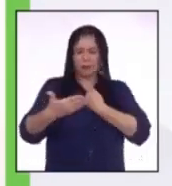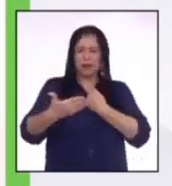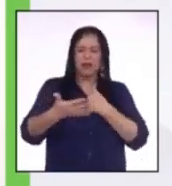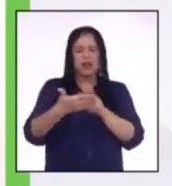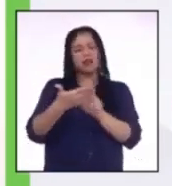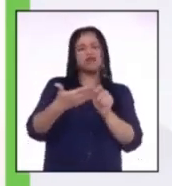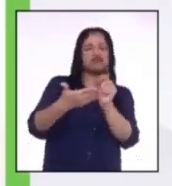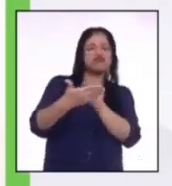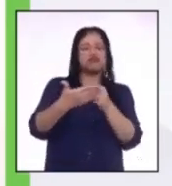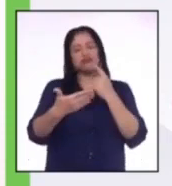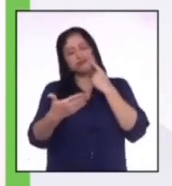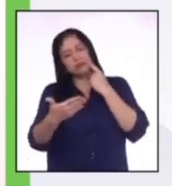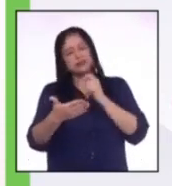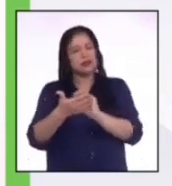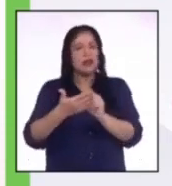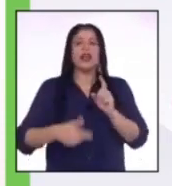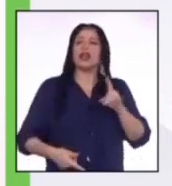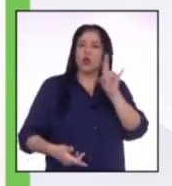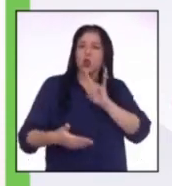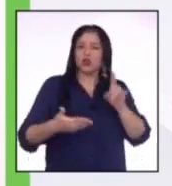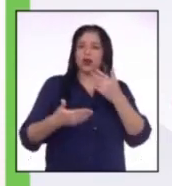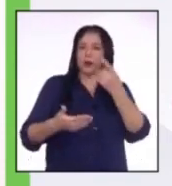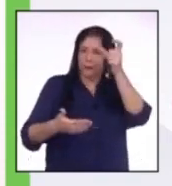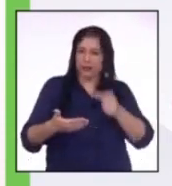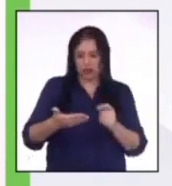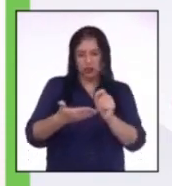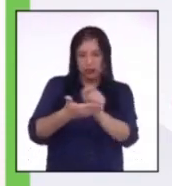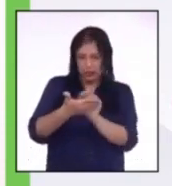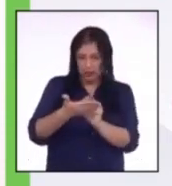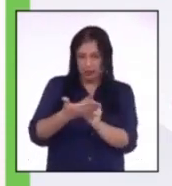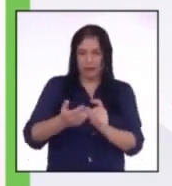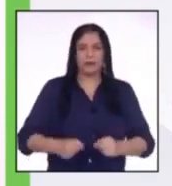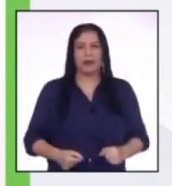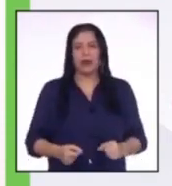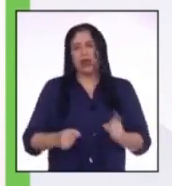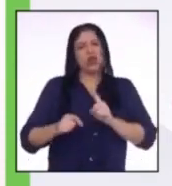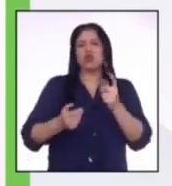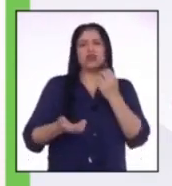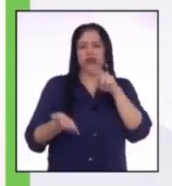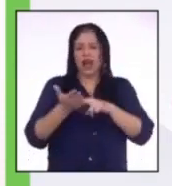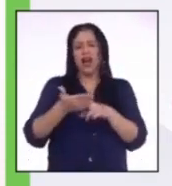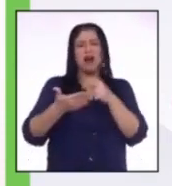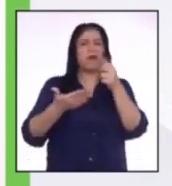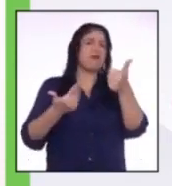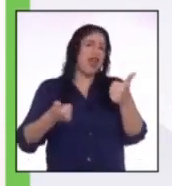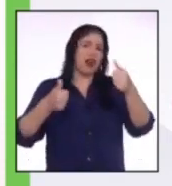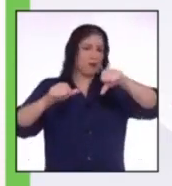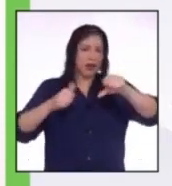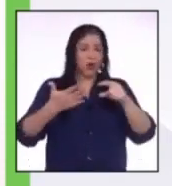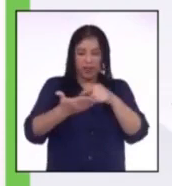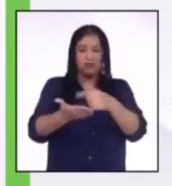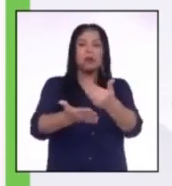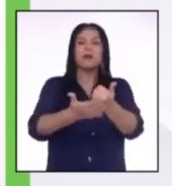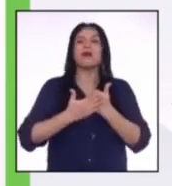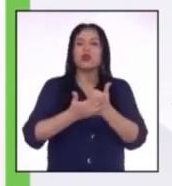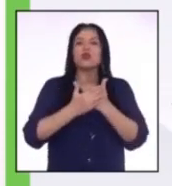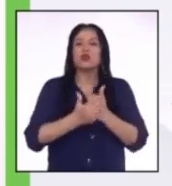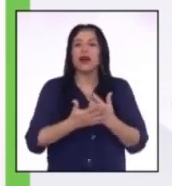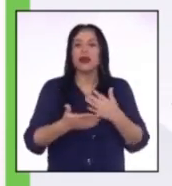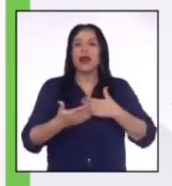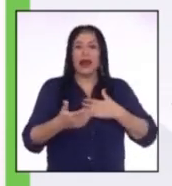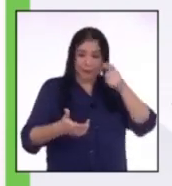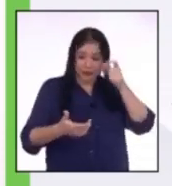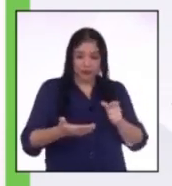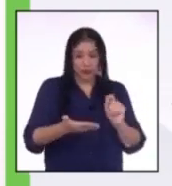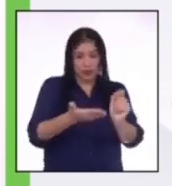y debe ser útil para quien escriba es decir no está ni bien ni mal porque su función es ayudar a la escritora